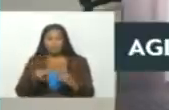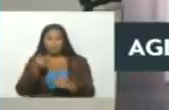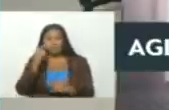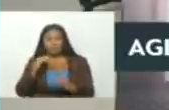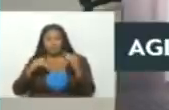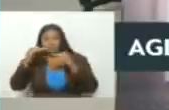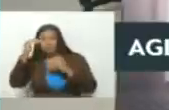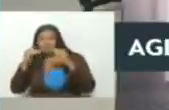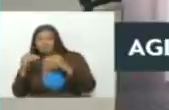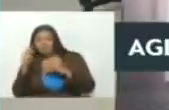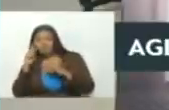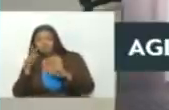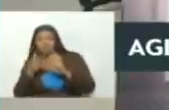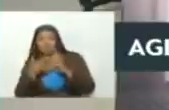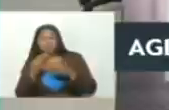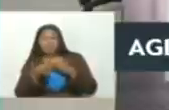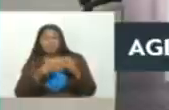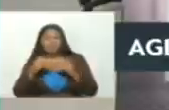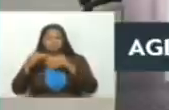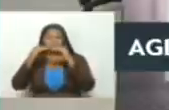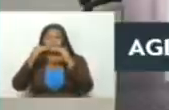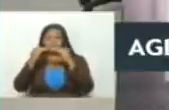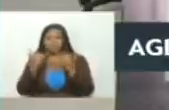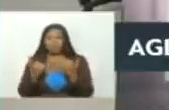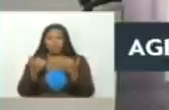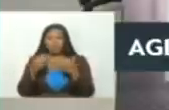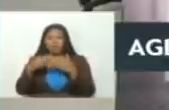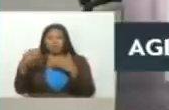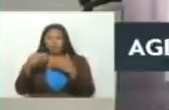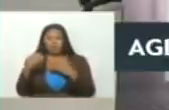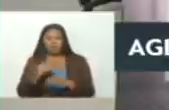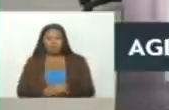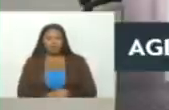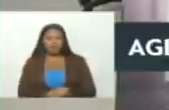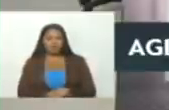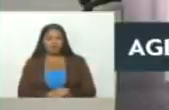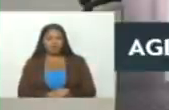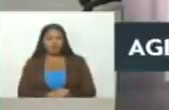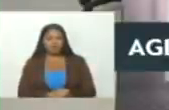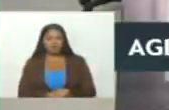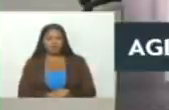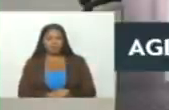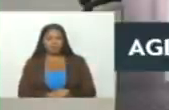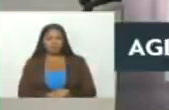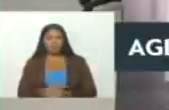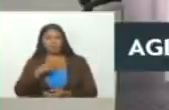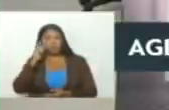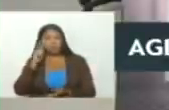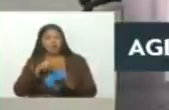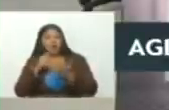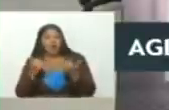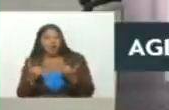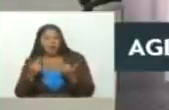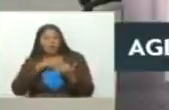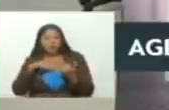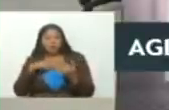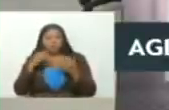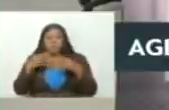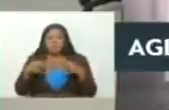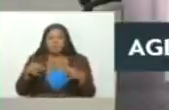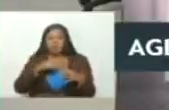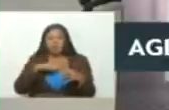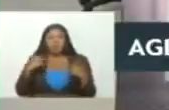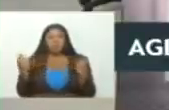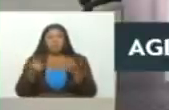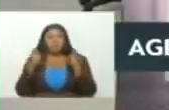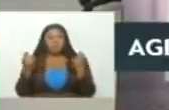para equipararla al dólar. ¿Y qué ocurre cuando eso está presente? Bueno, que sencillamente si tú quieres